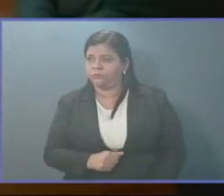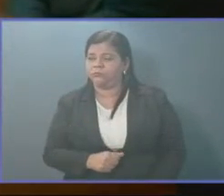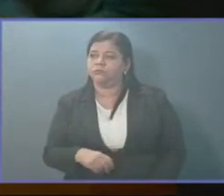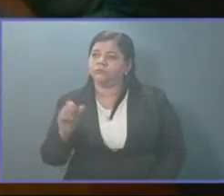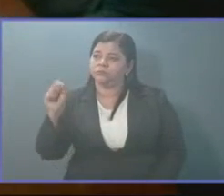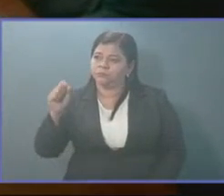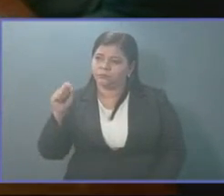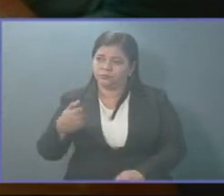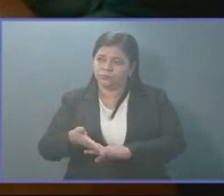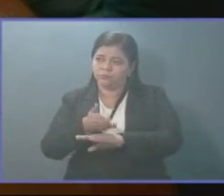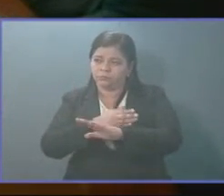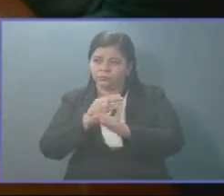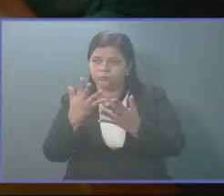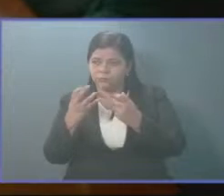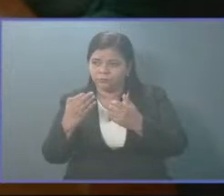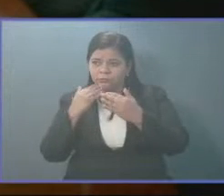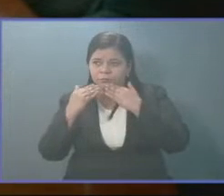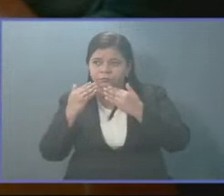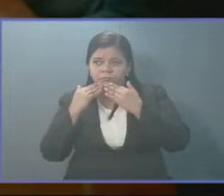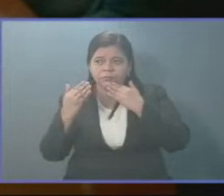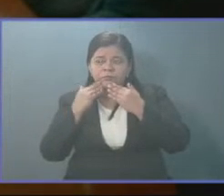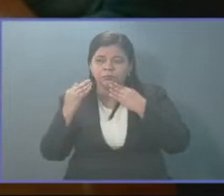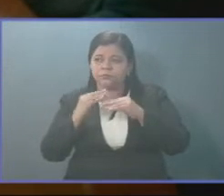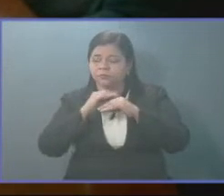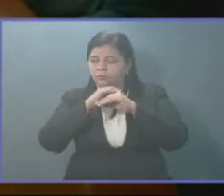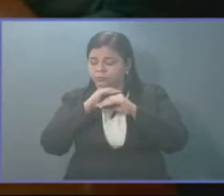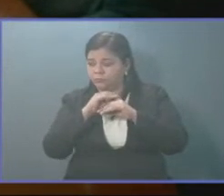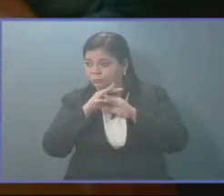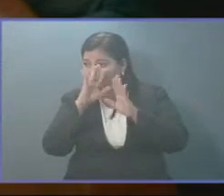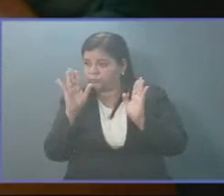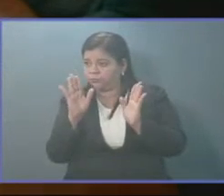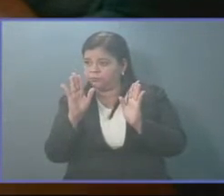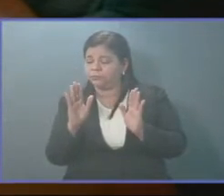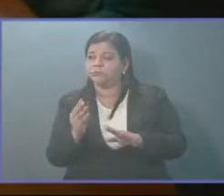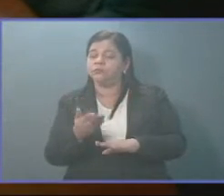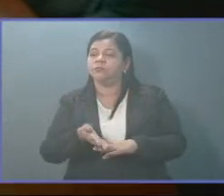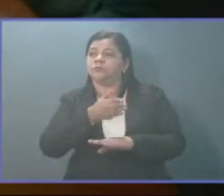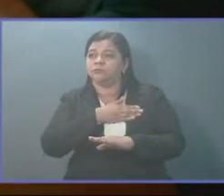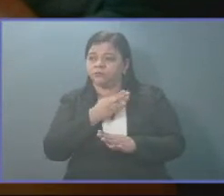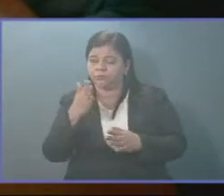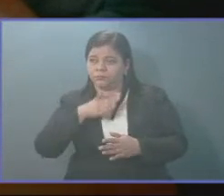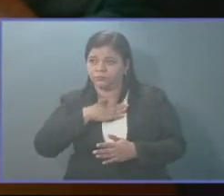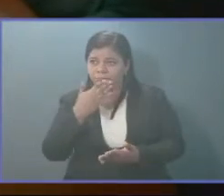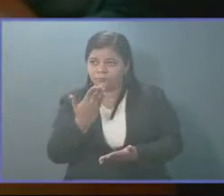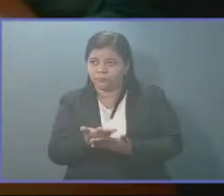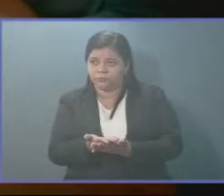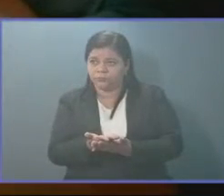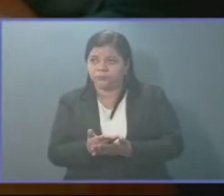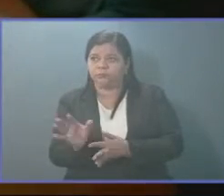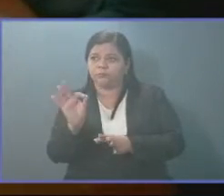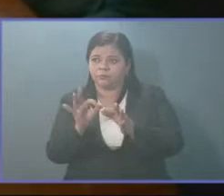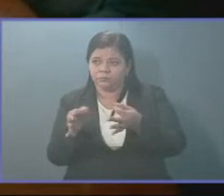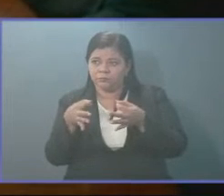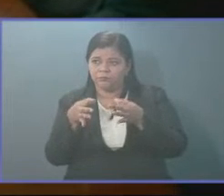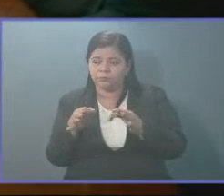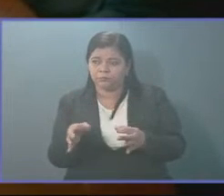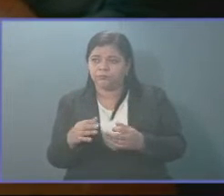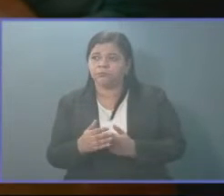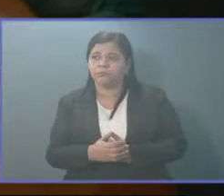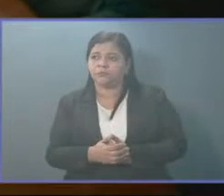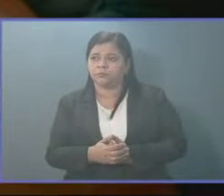Quiero hacer una explicación del por qué yo estaba haciendo de alguna manera